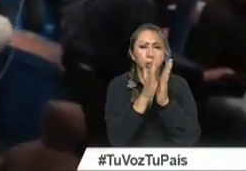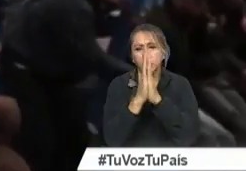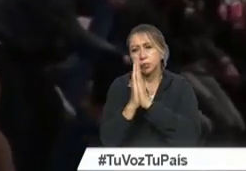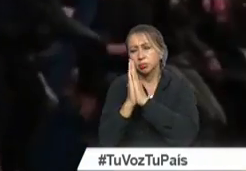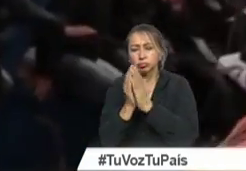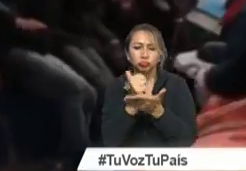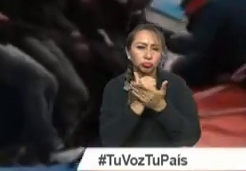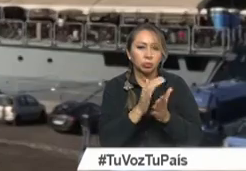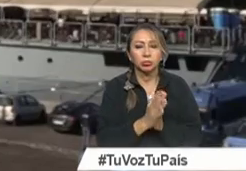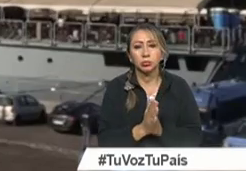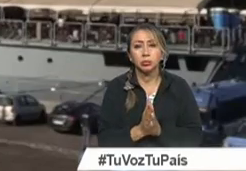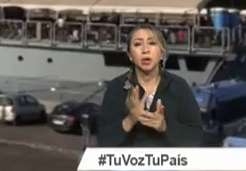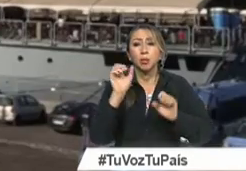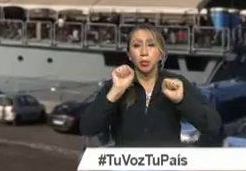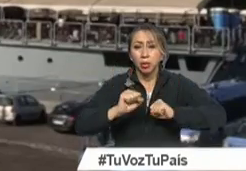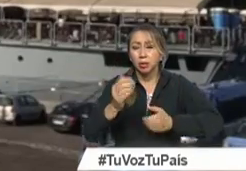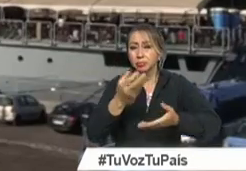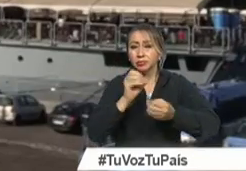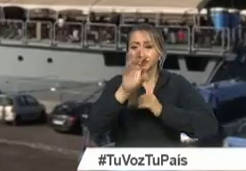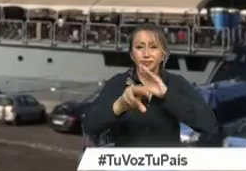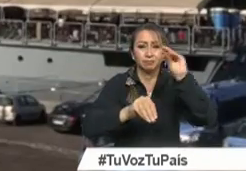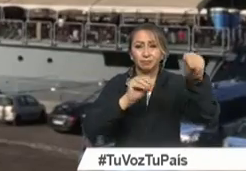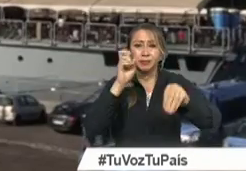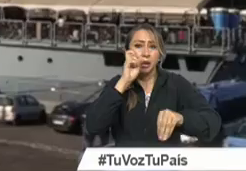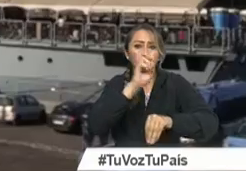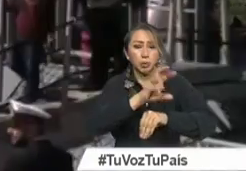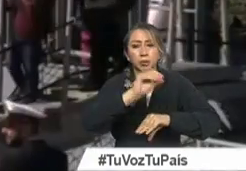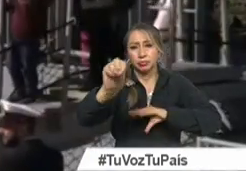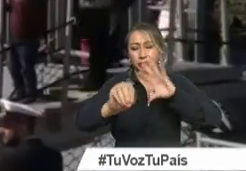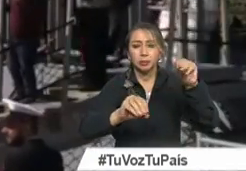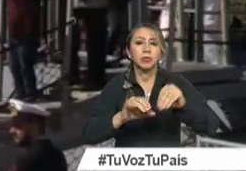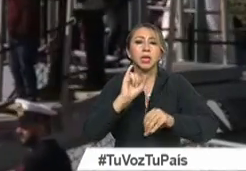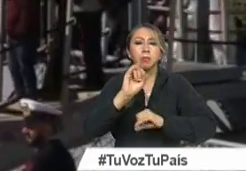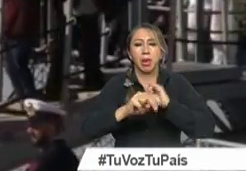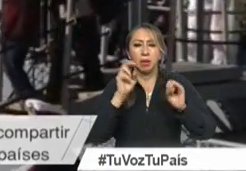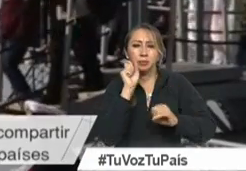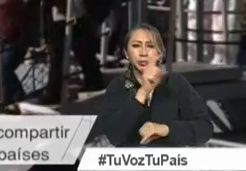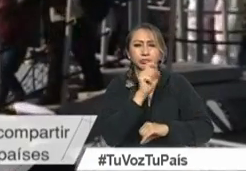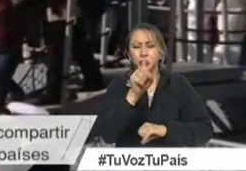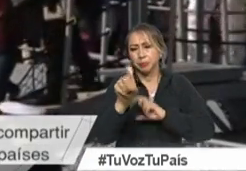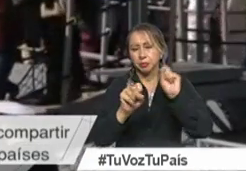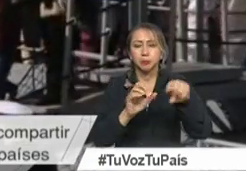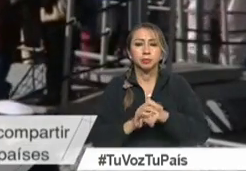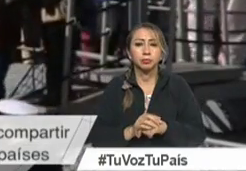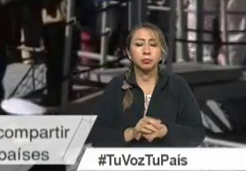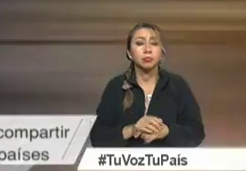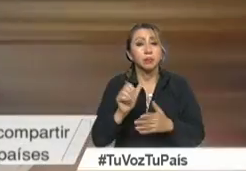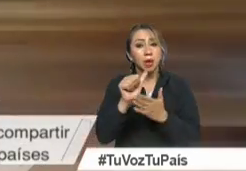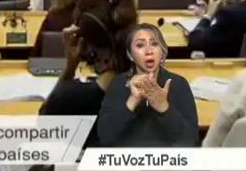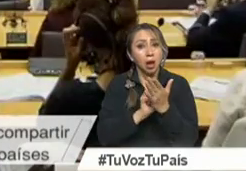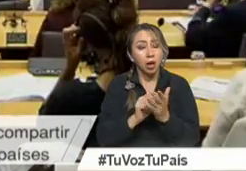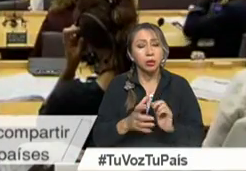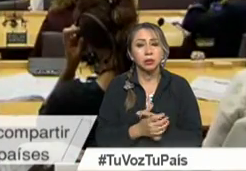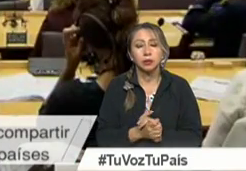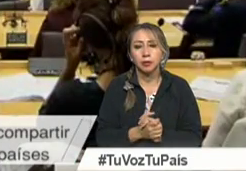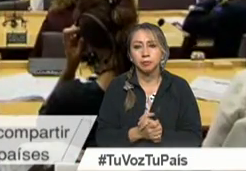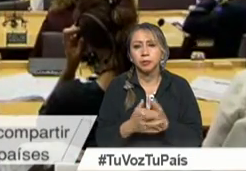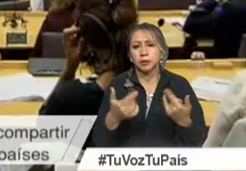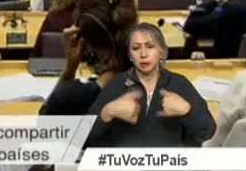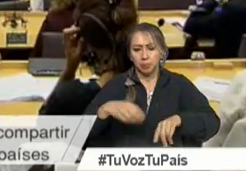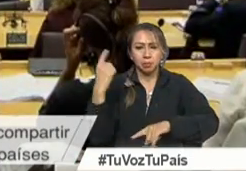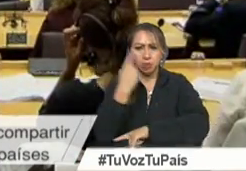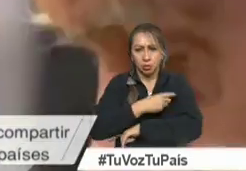para poder repartir en el continente a los inmigrantes rescatados en el mar la agencia europea frontex pidió este miércoles